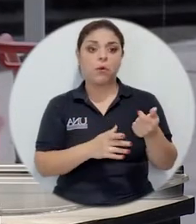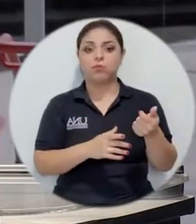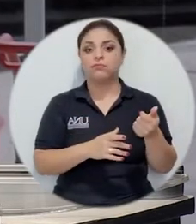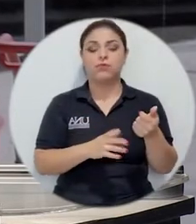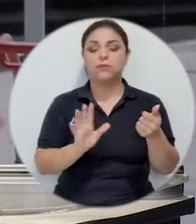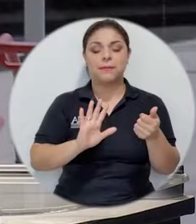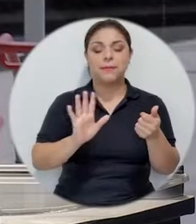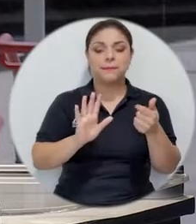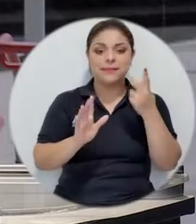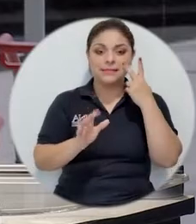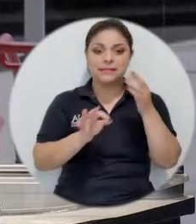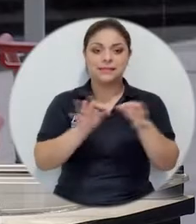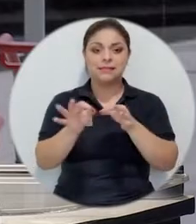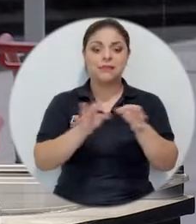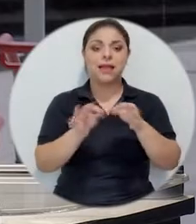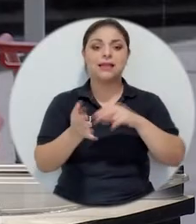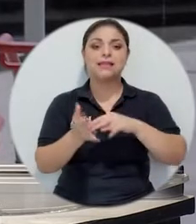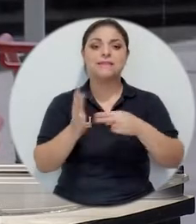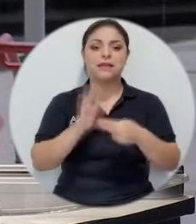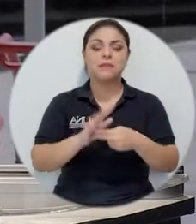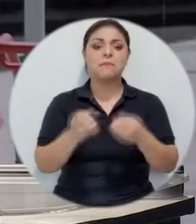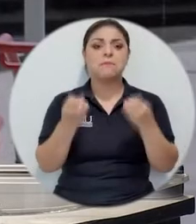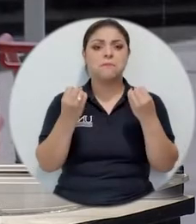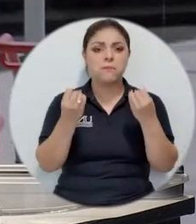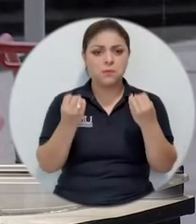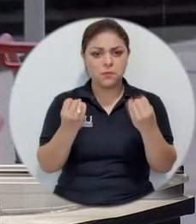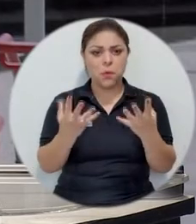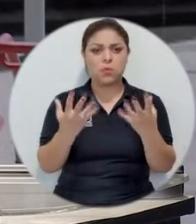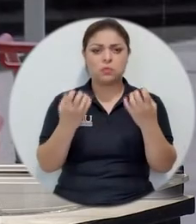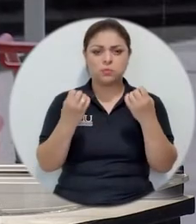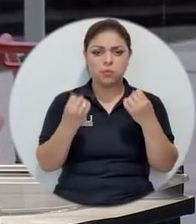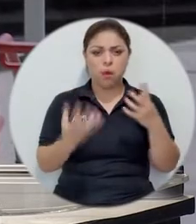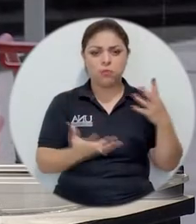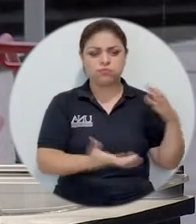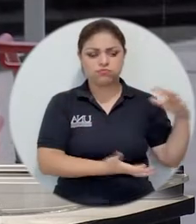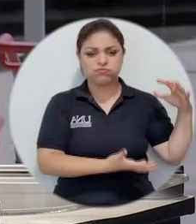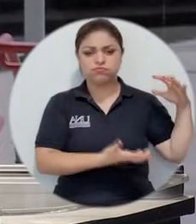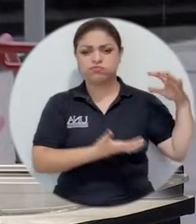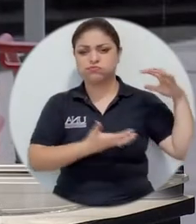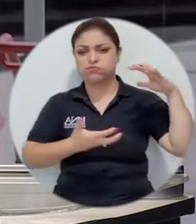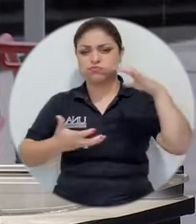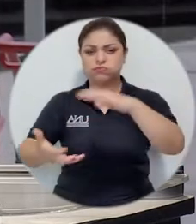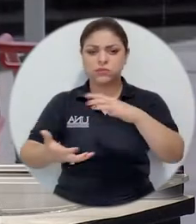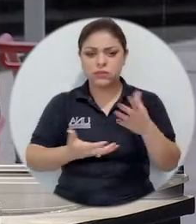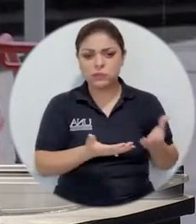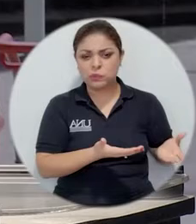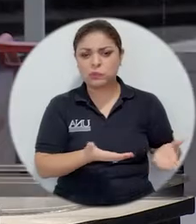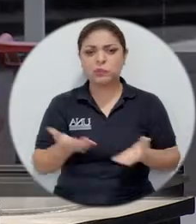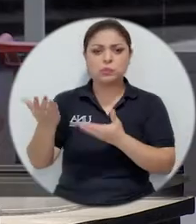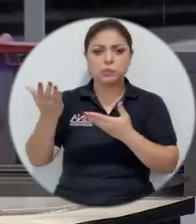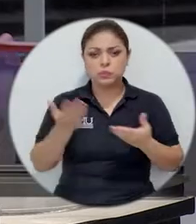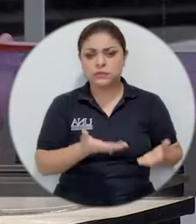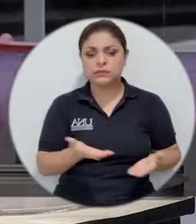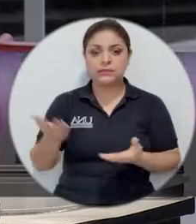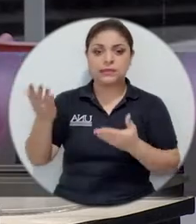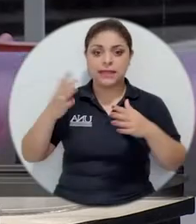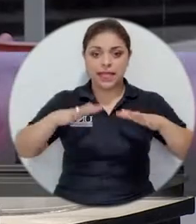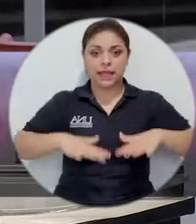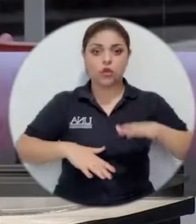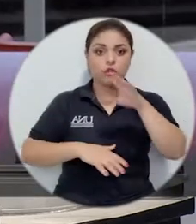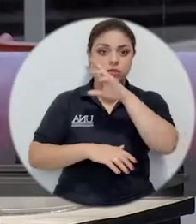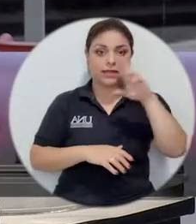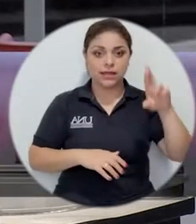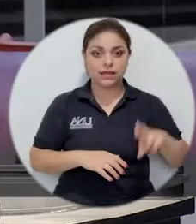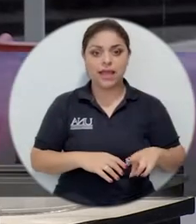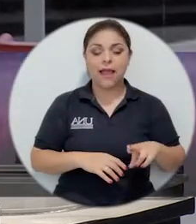aumentado tanta la cantidad de trasiego a través de territorio nacional que ya es una situación desde todo